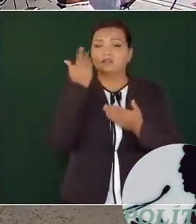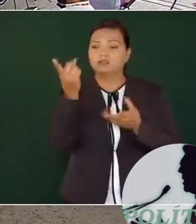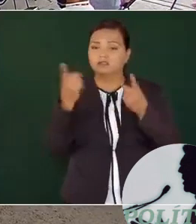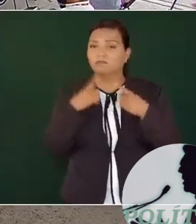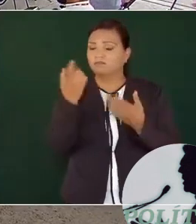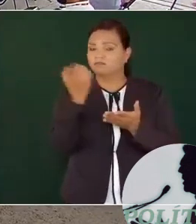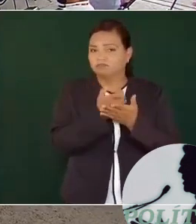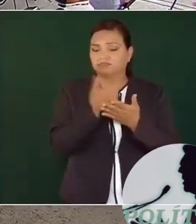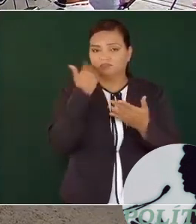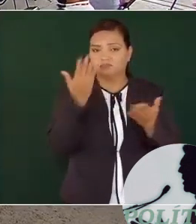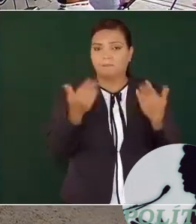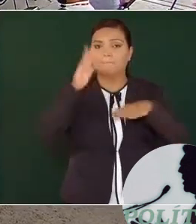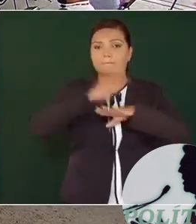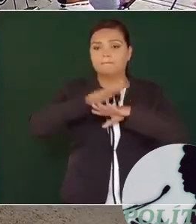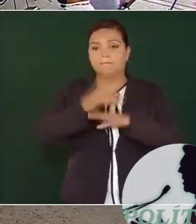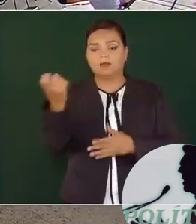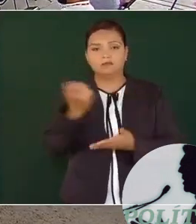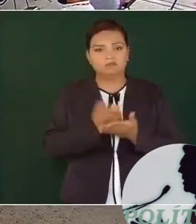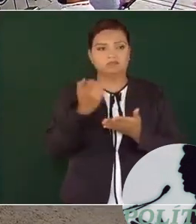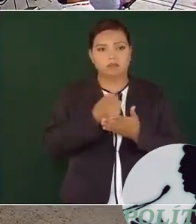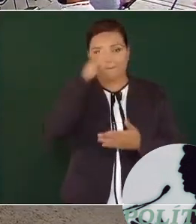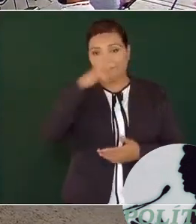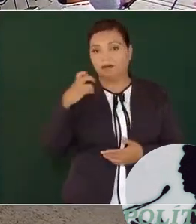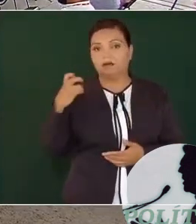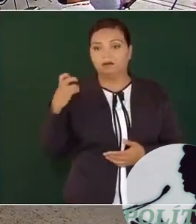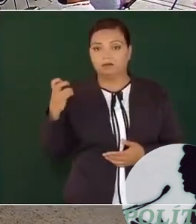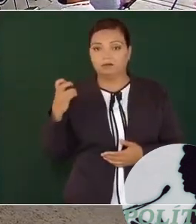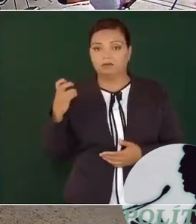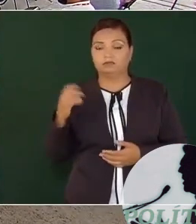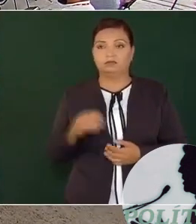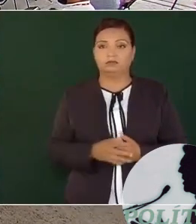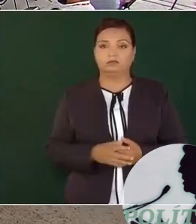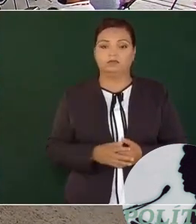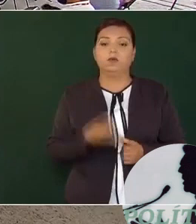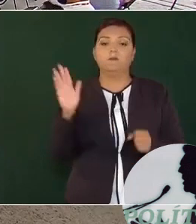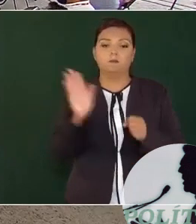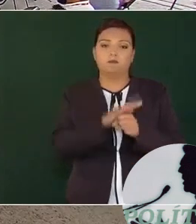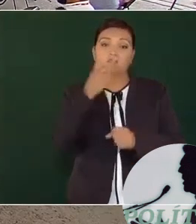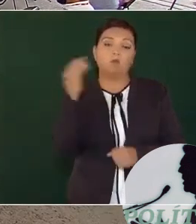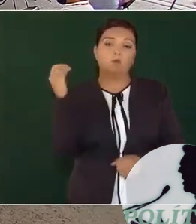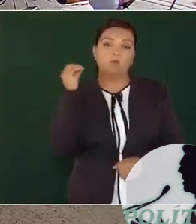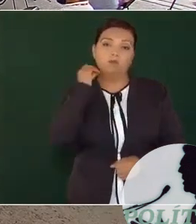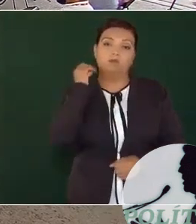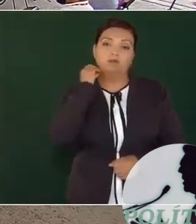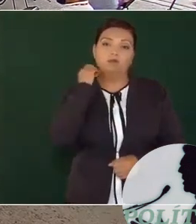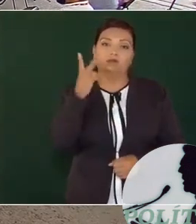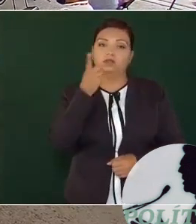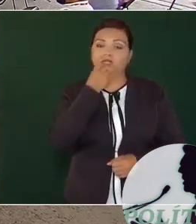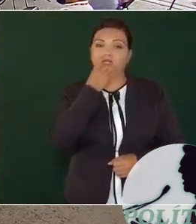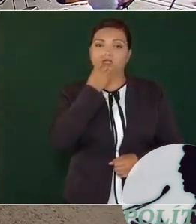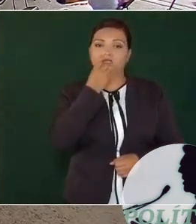dinero, más dinero para ellos, porque estos dos abogados les